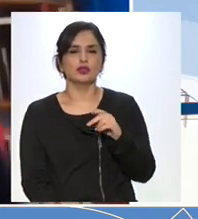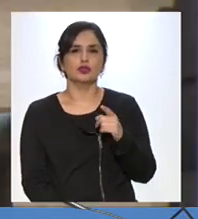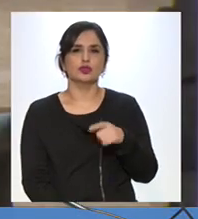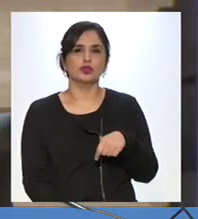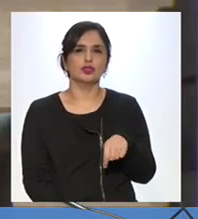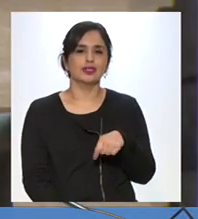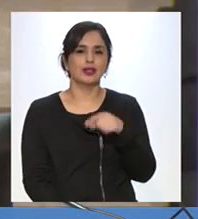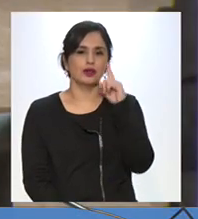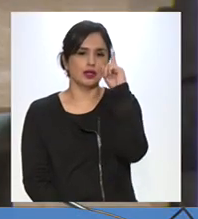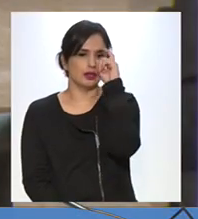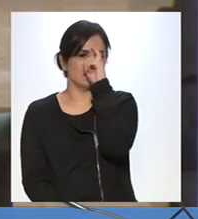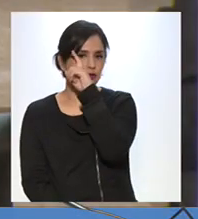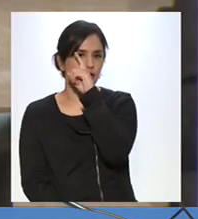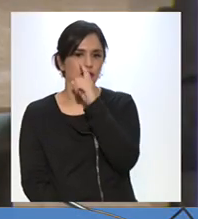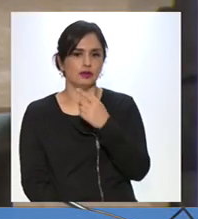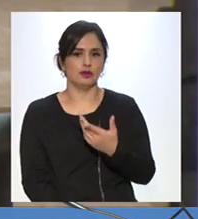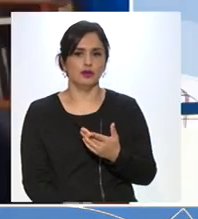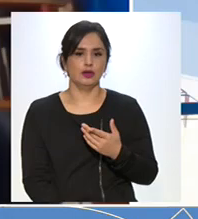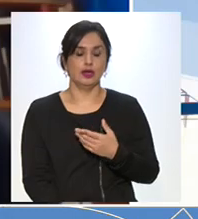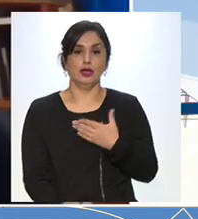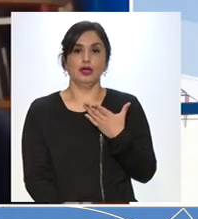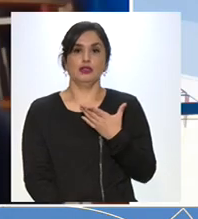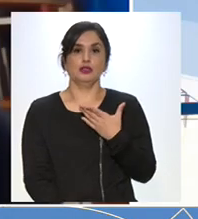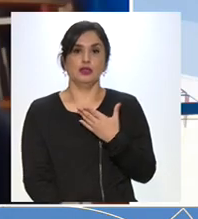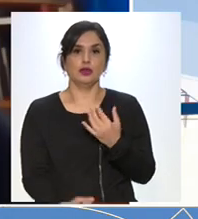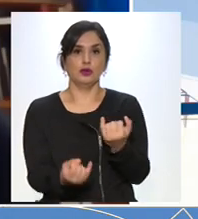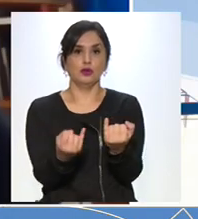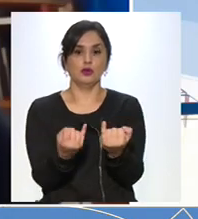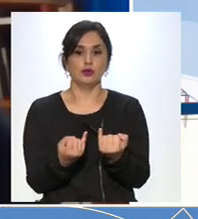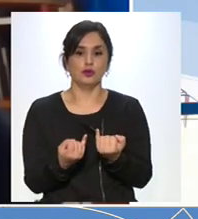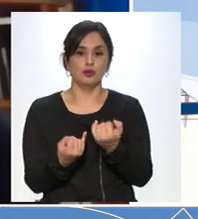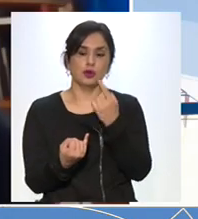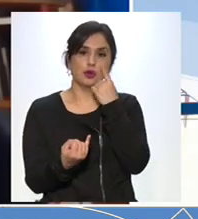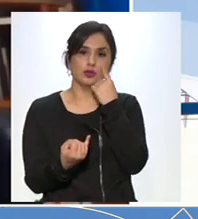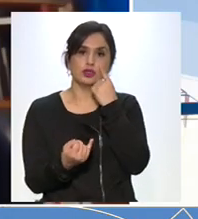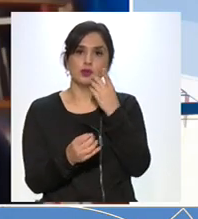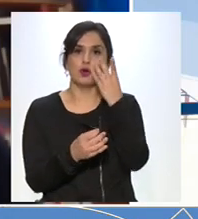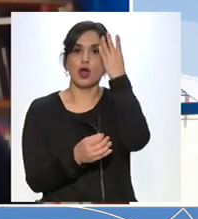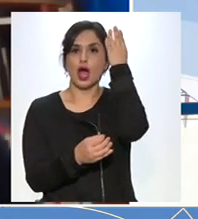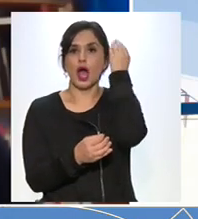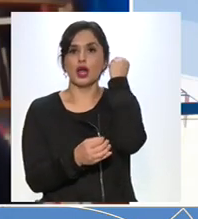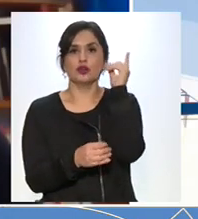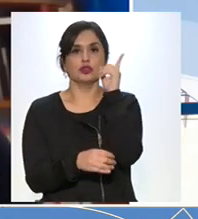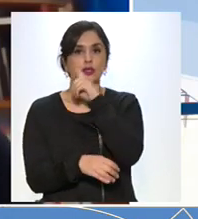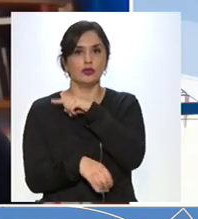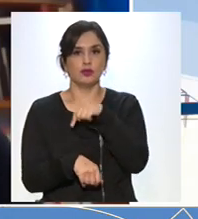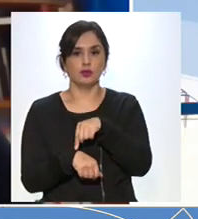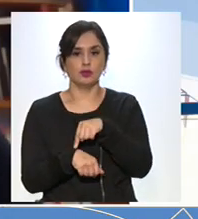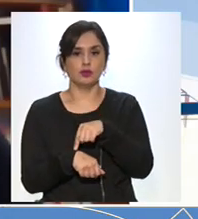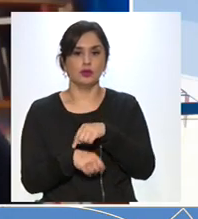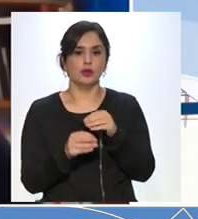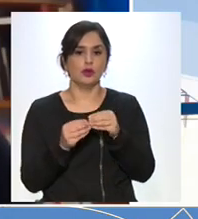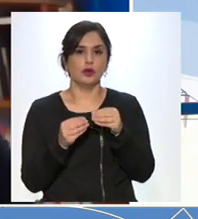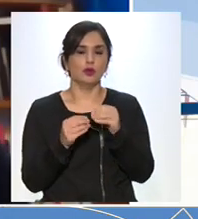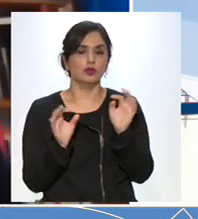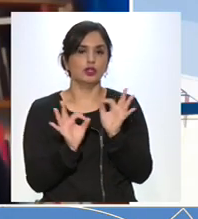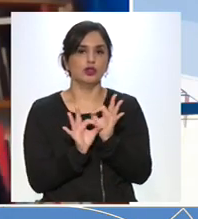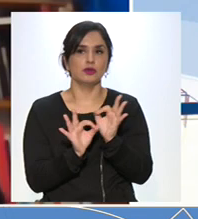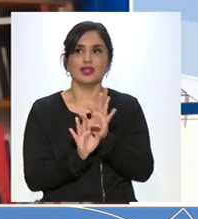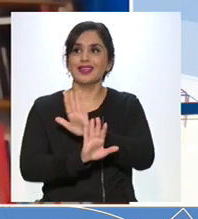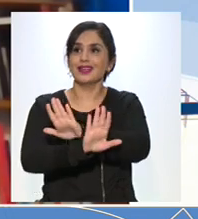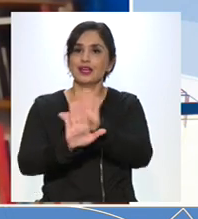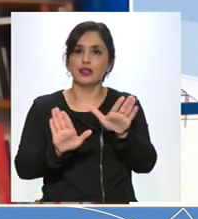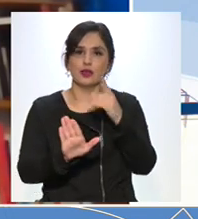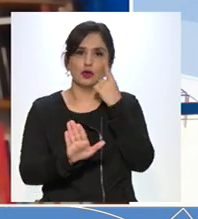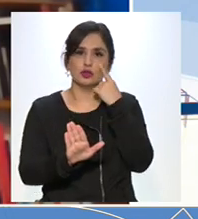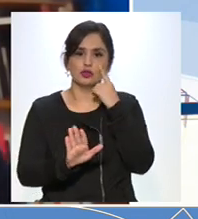es muy difícil reaccionar con un informe que conocimos anoche a última hora, con muchas recomendaciones que no lo conociera nadie más, y